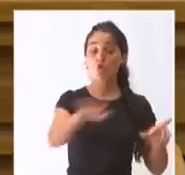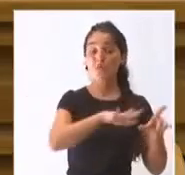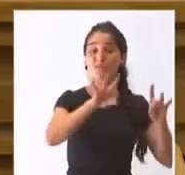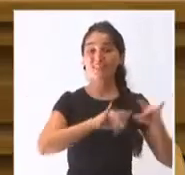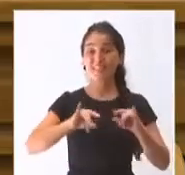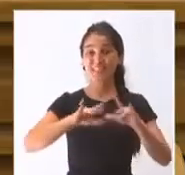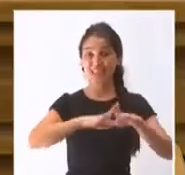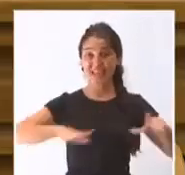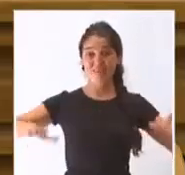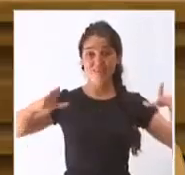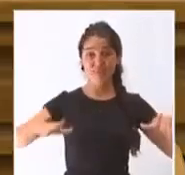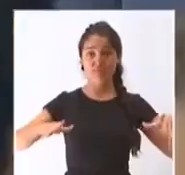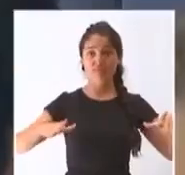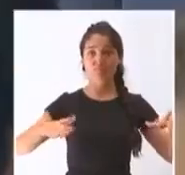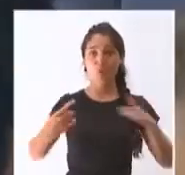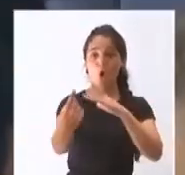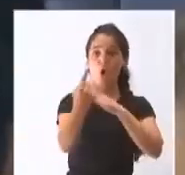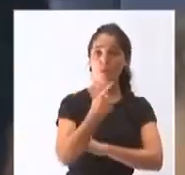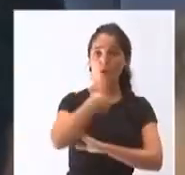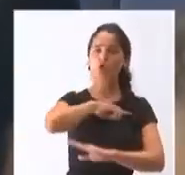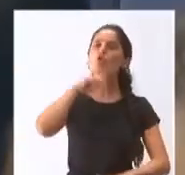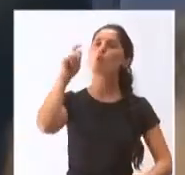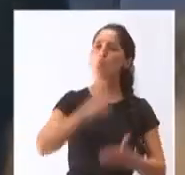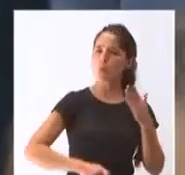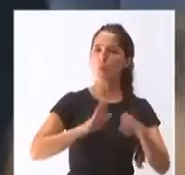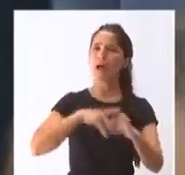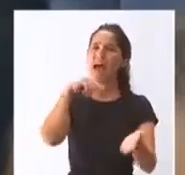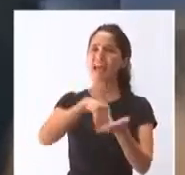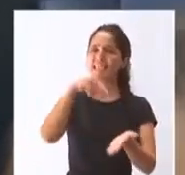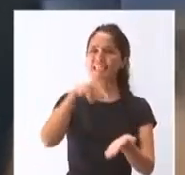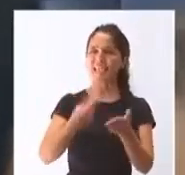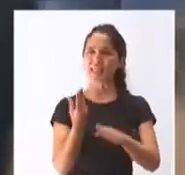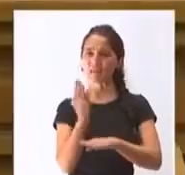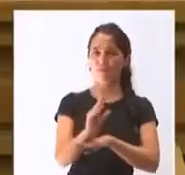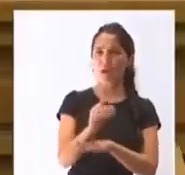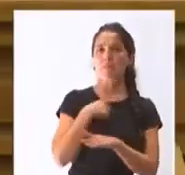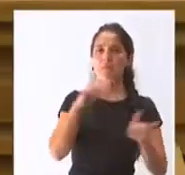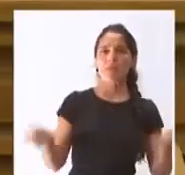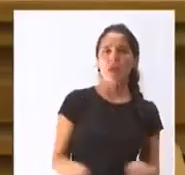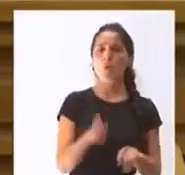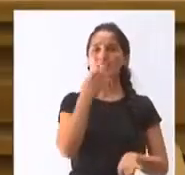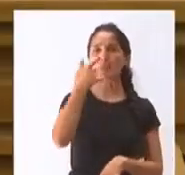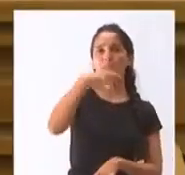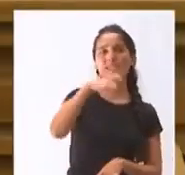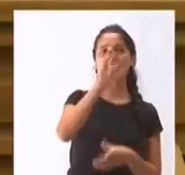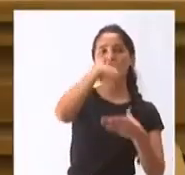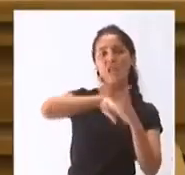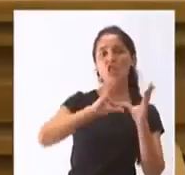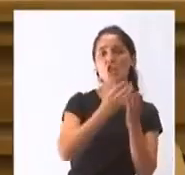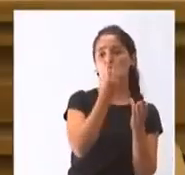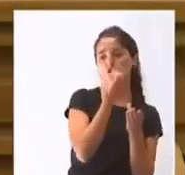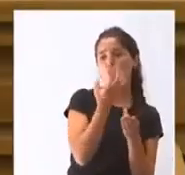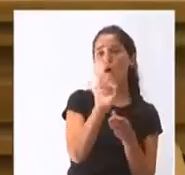a ser muy duros en la exigencia de financiación a mí me da lo mismo que lo diga un presidente del psoe a que lo diga un presidente del pp